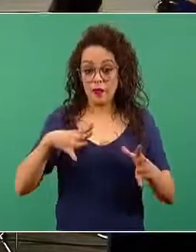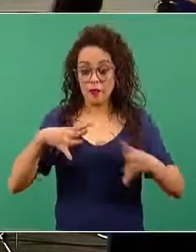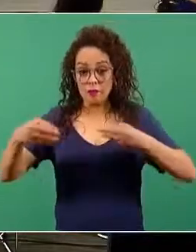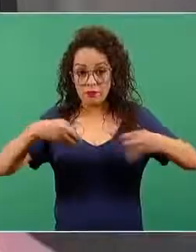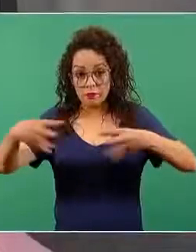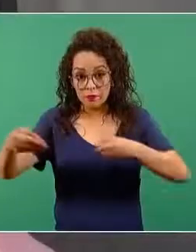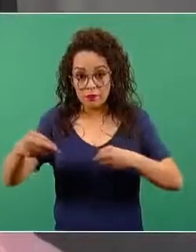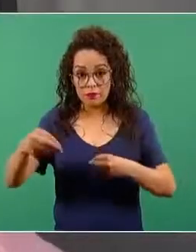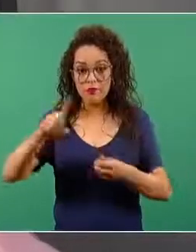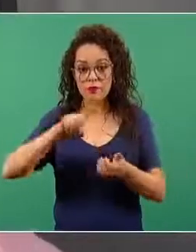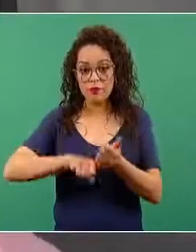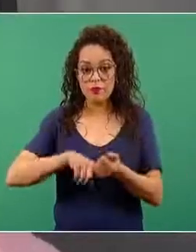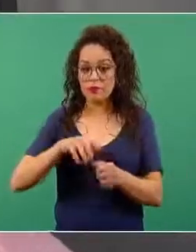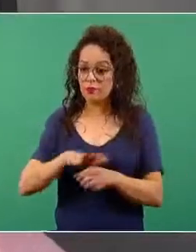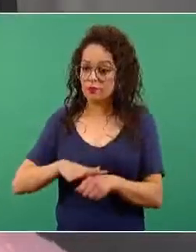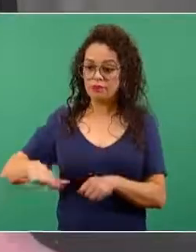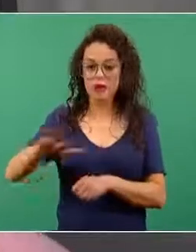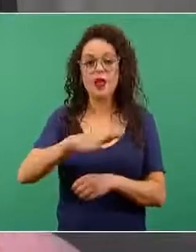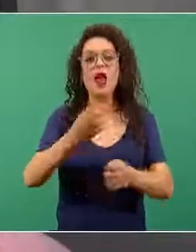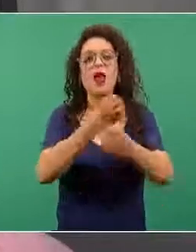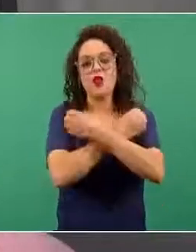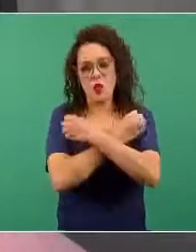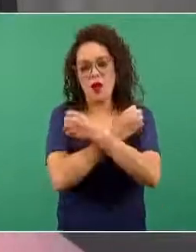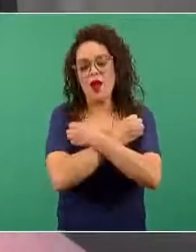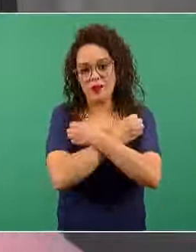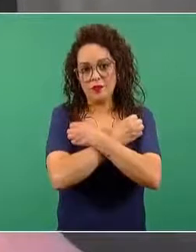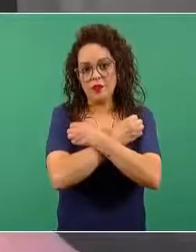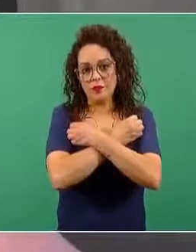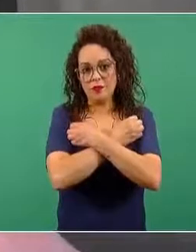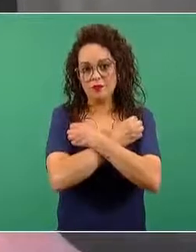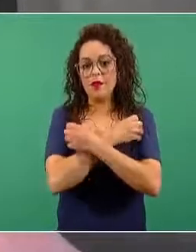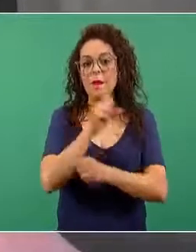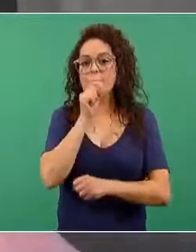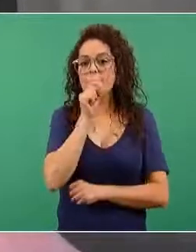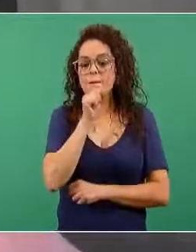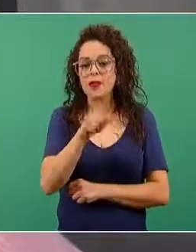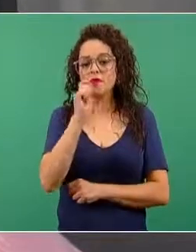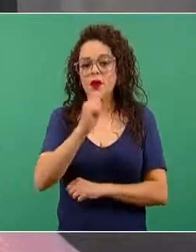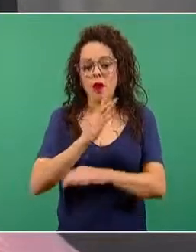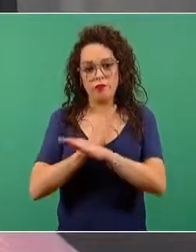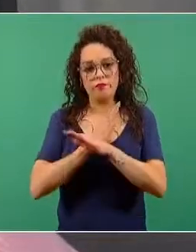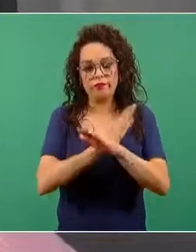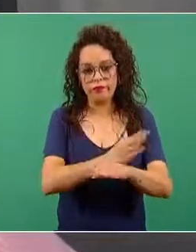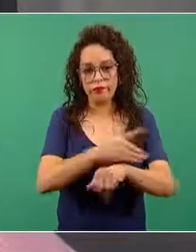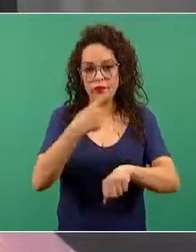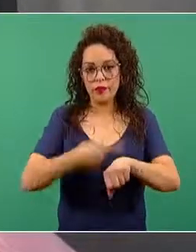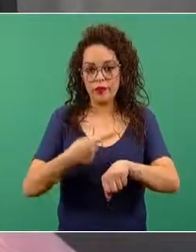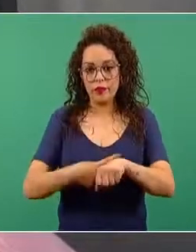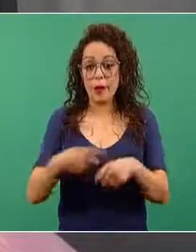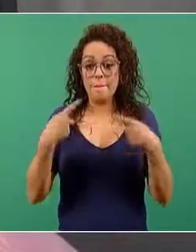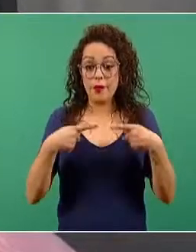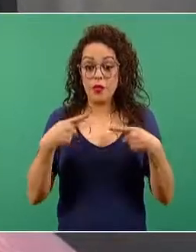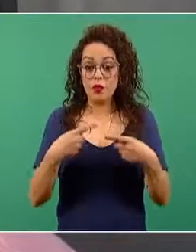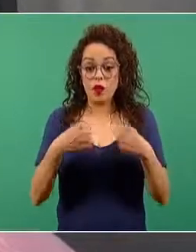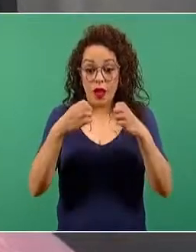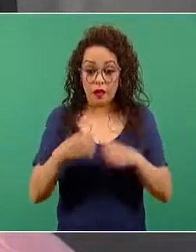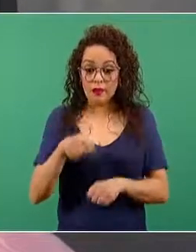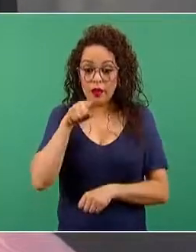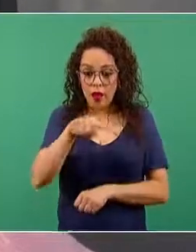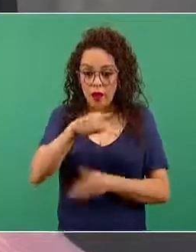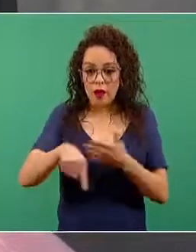contagios en el ámbito educativo, por supuesto también para prevenir la enfermedad en las personas que trabajan en el